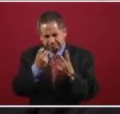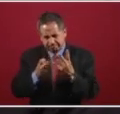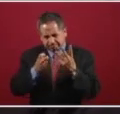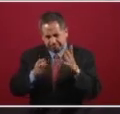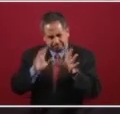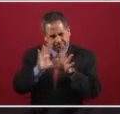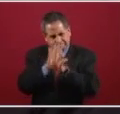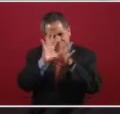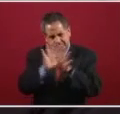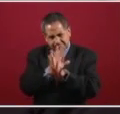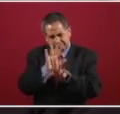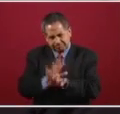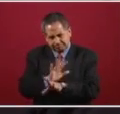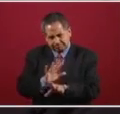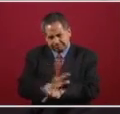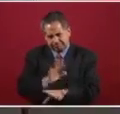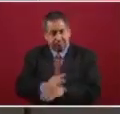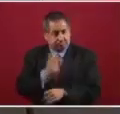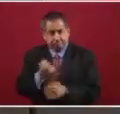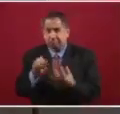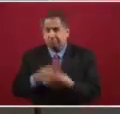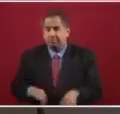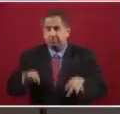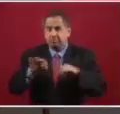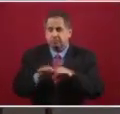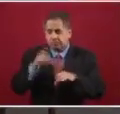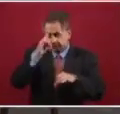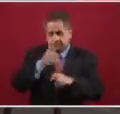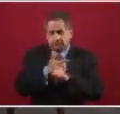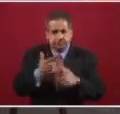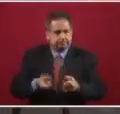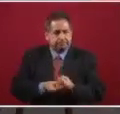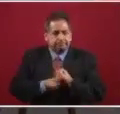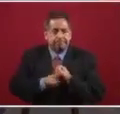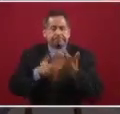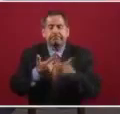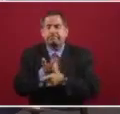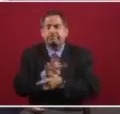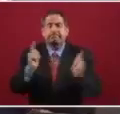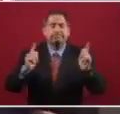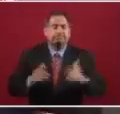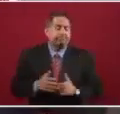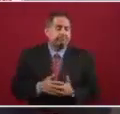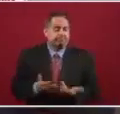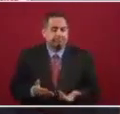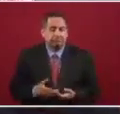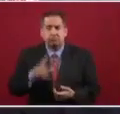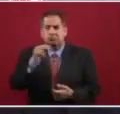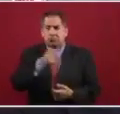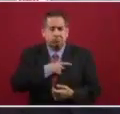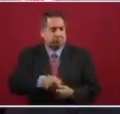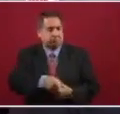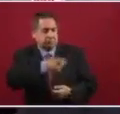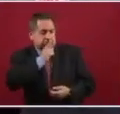que son muy importantes y que tienen que ver con la libertad, el que no haya censura,